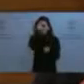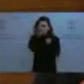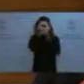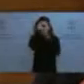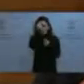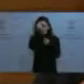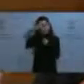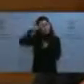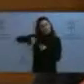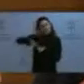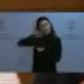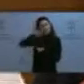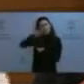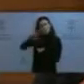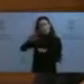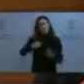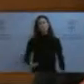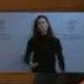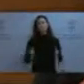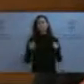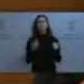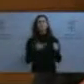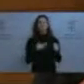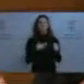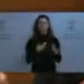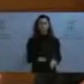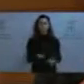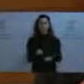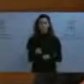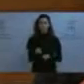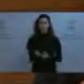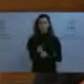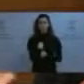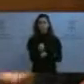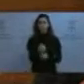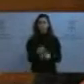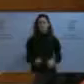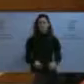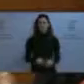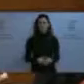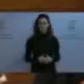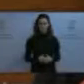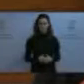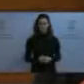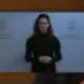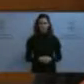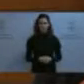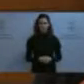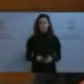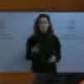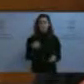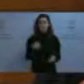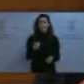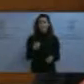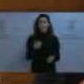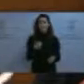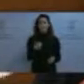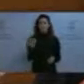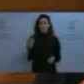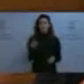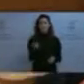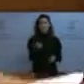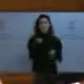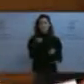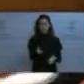absoluta franqueza y responsabilidad. ¿Qué hizo usted? Caso omiso. Pero yo tengo que decirle que,